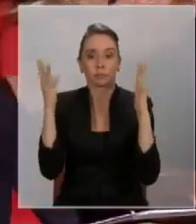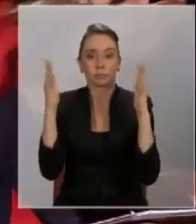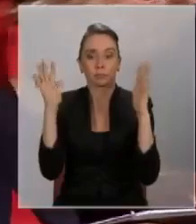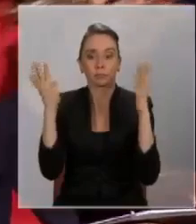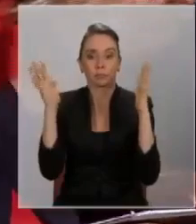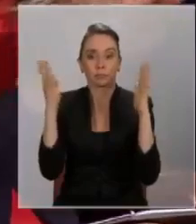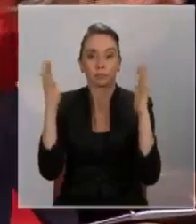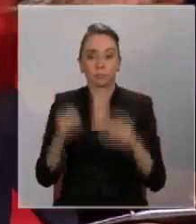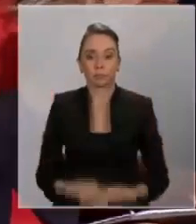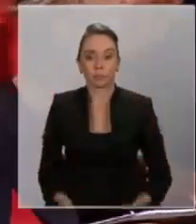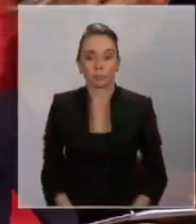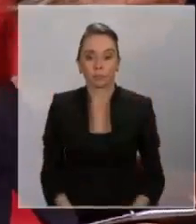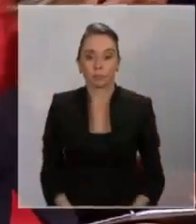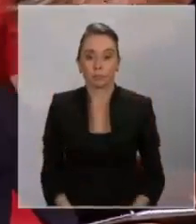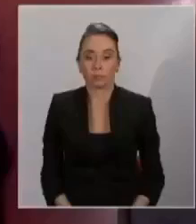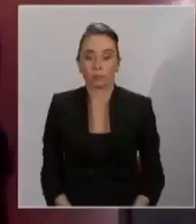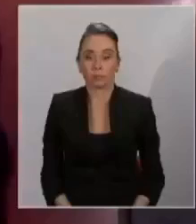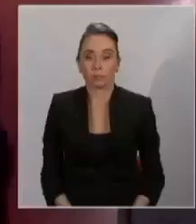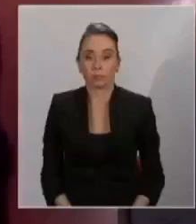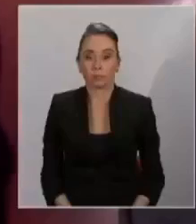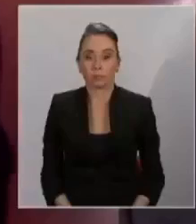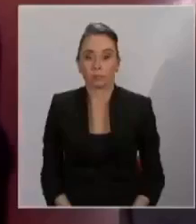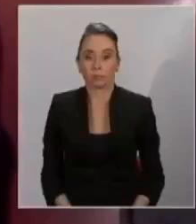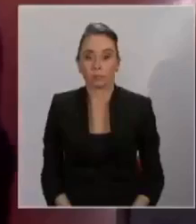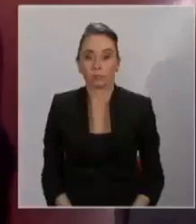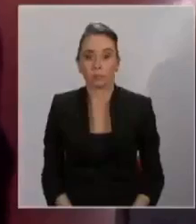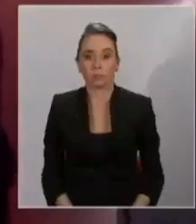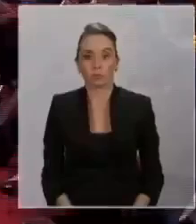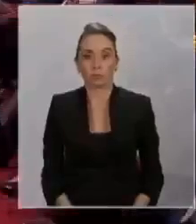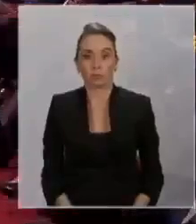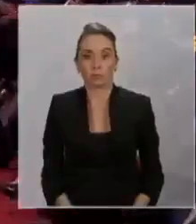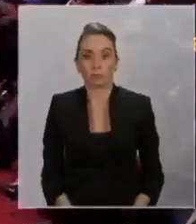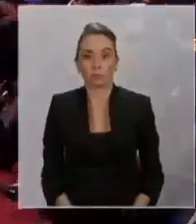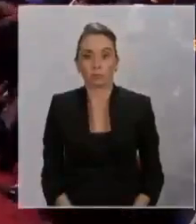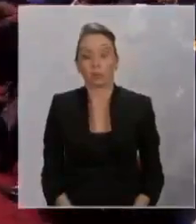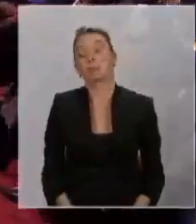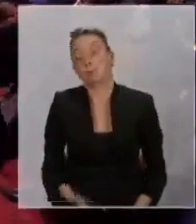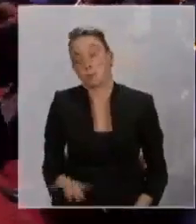Por supuesto,